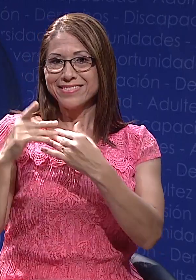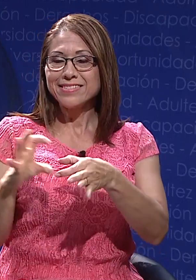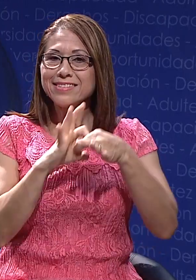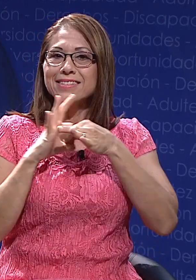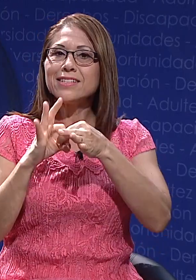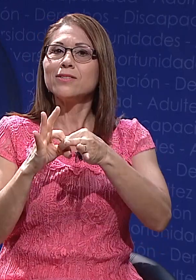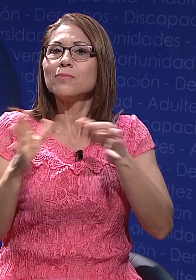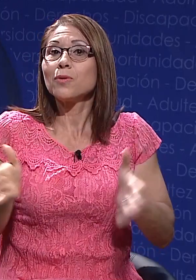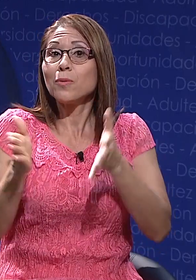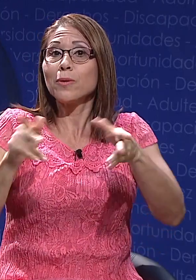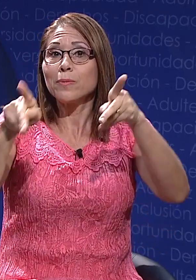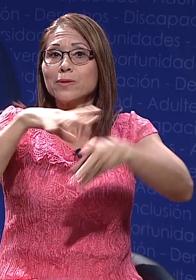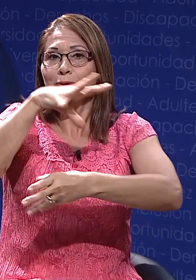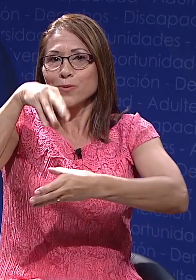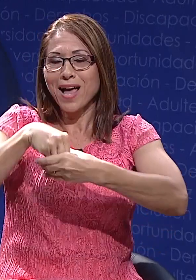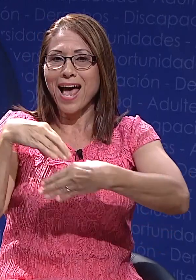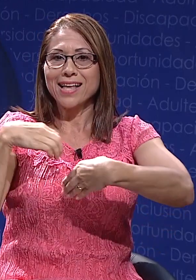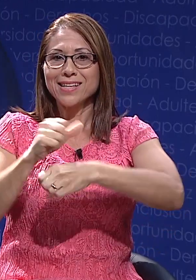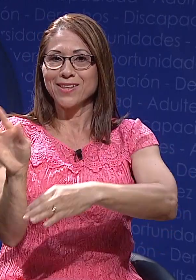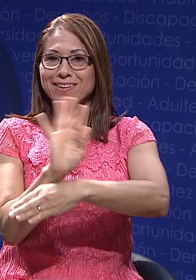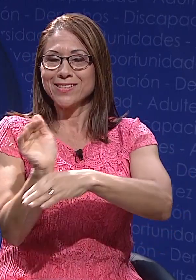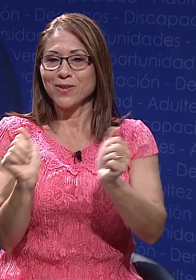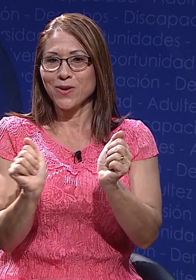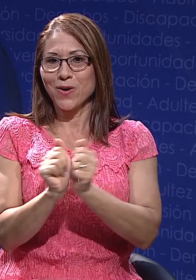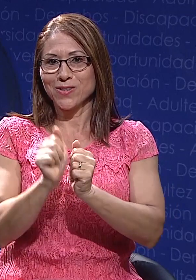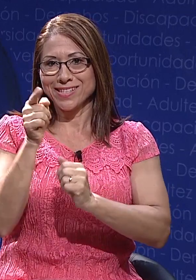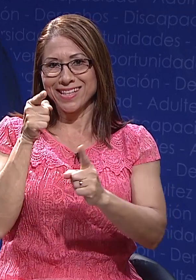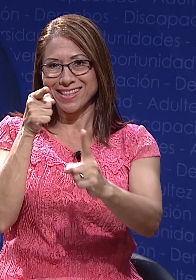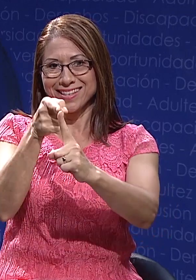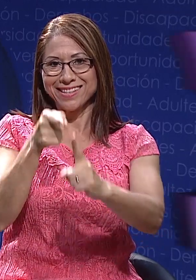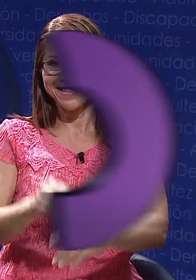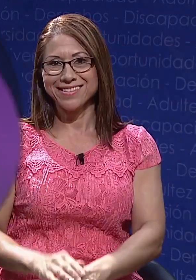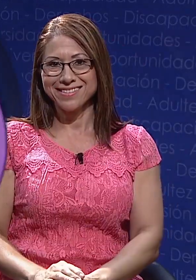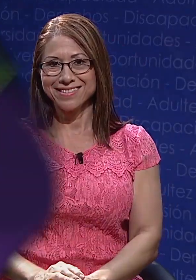promovemos la inclusión haciendo televisión con sentido